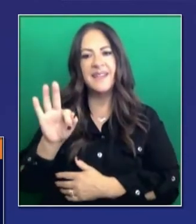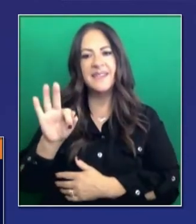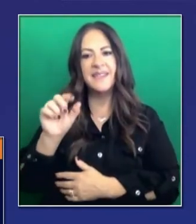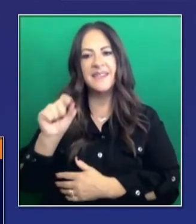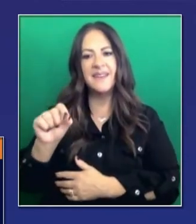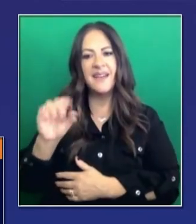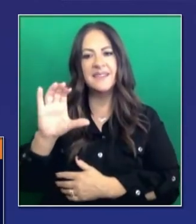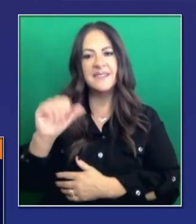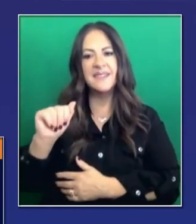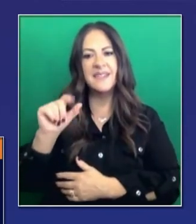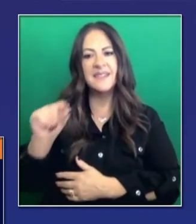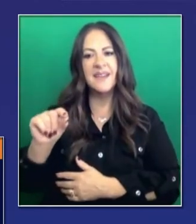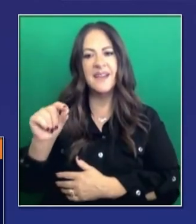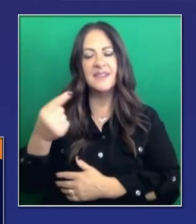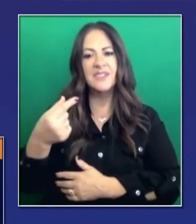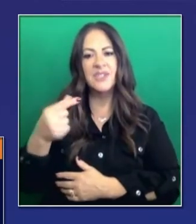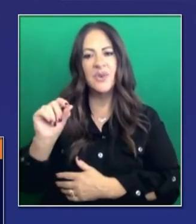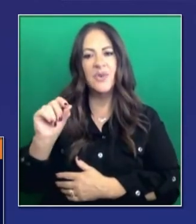muchas ganas